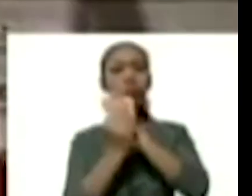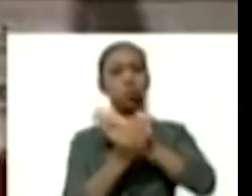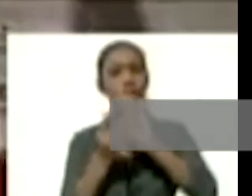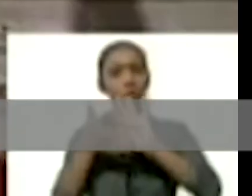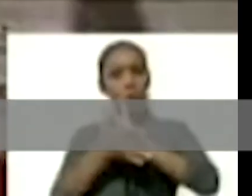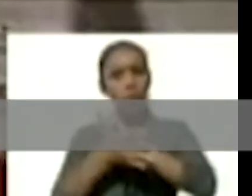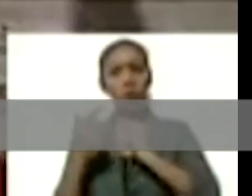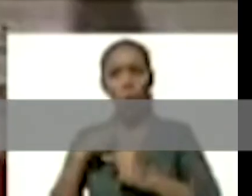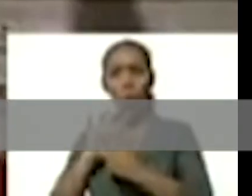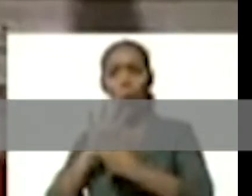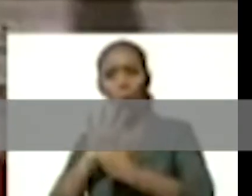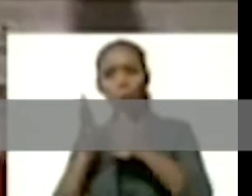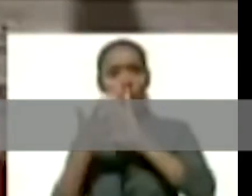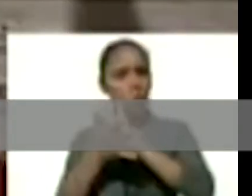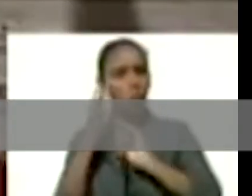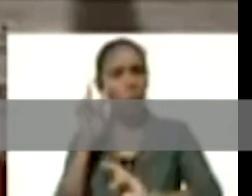planteé